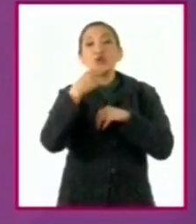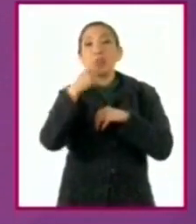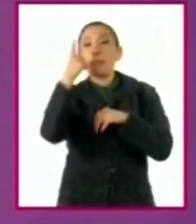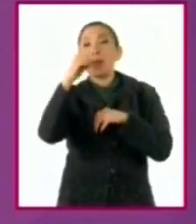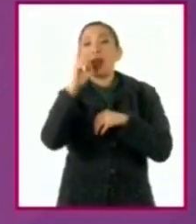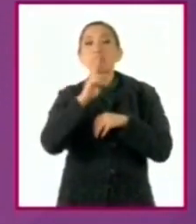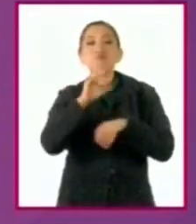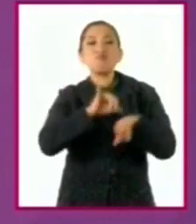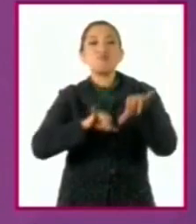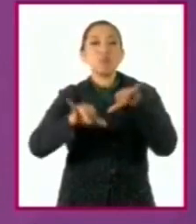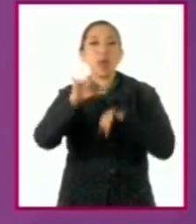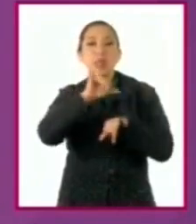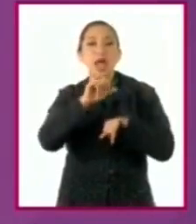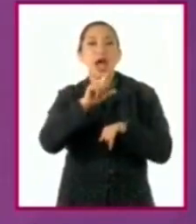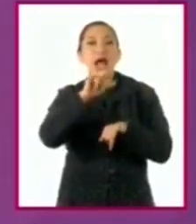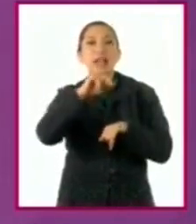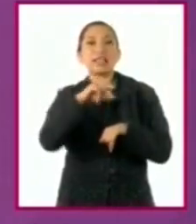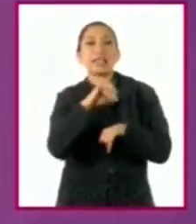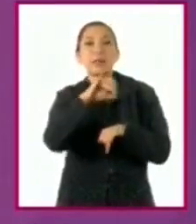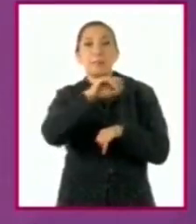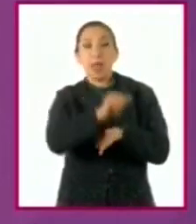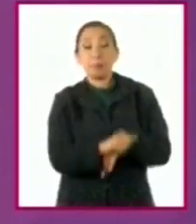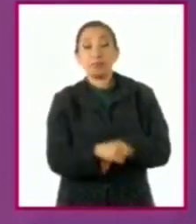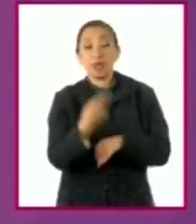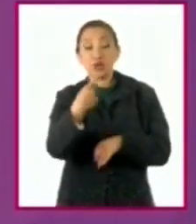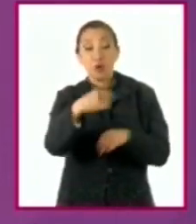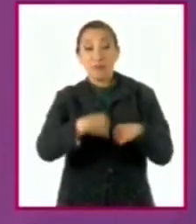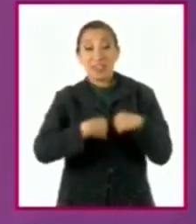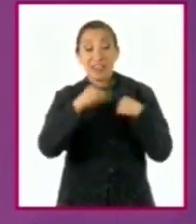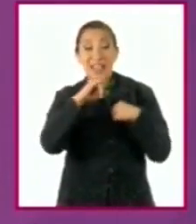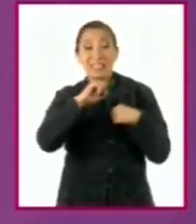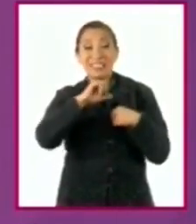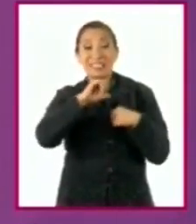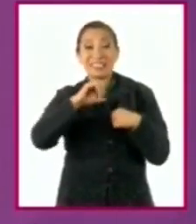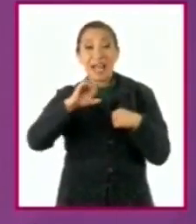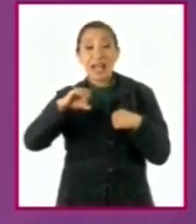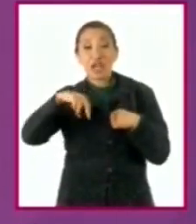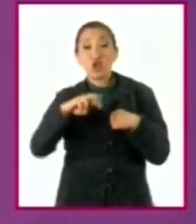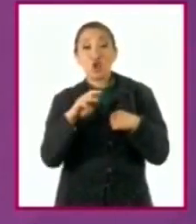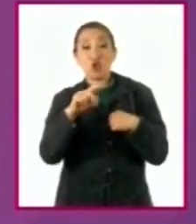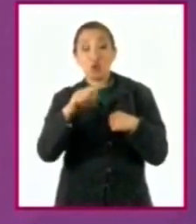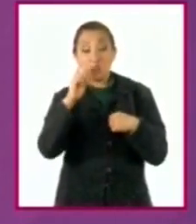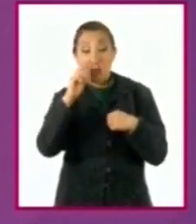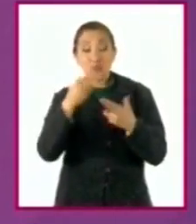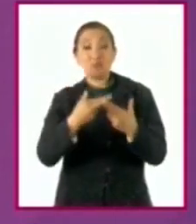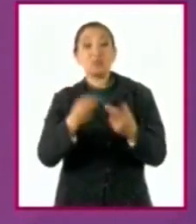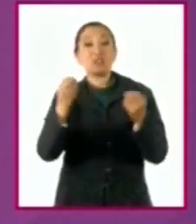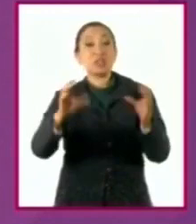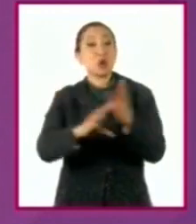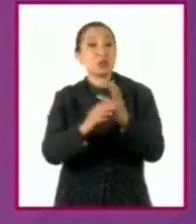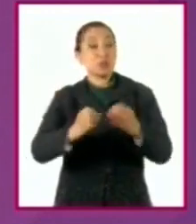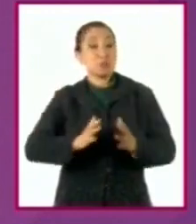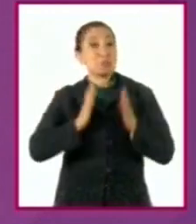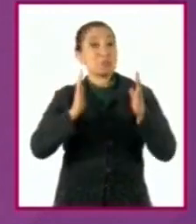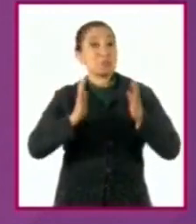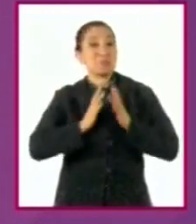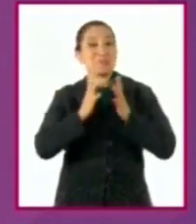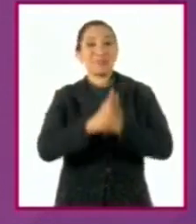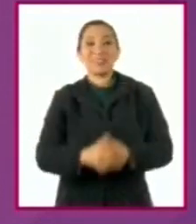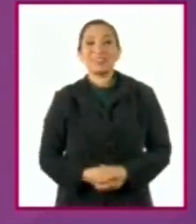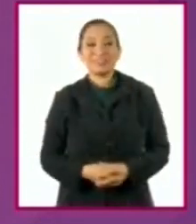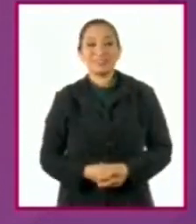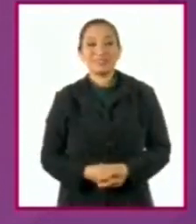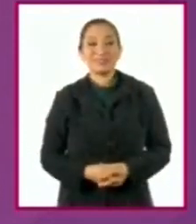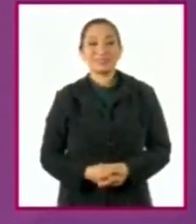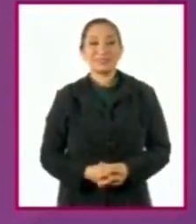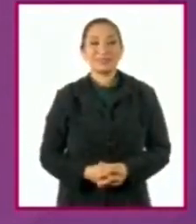en sus experimentos de alquimia. La vida de Isaac Newton sin duda está llena de sorpresas.